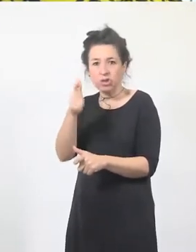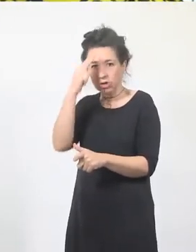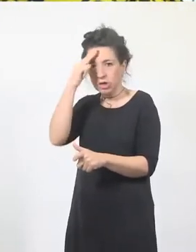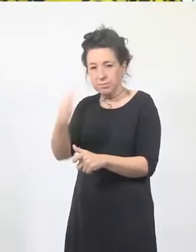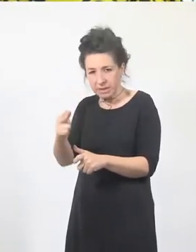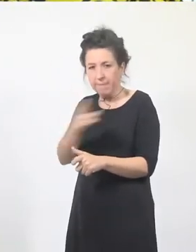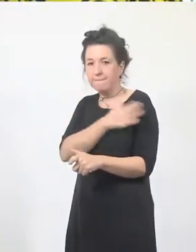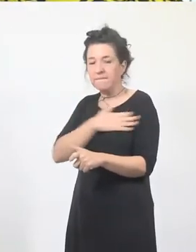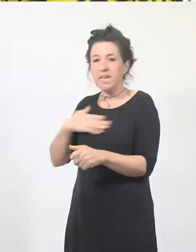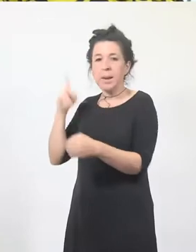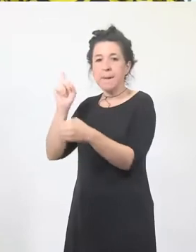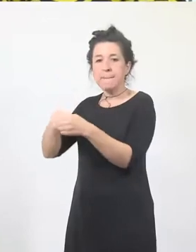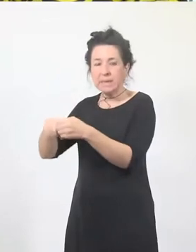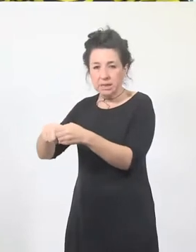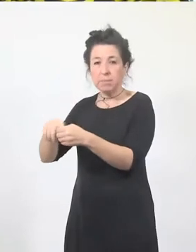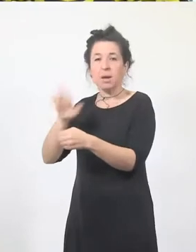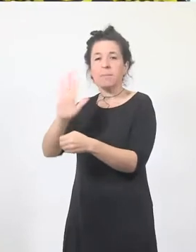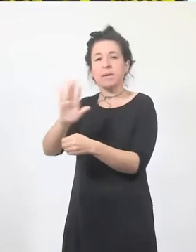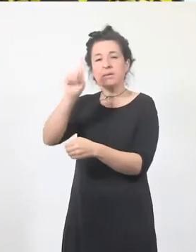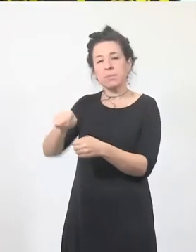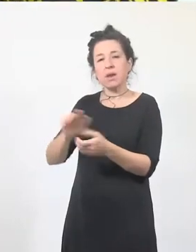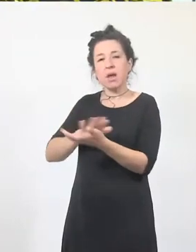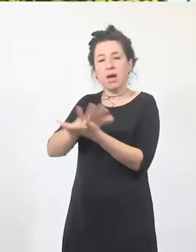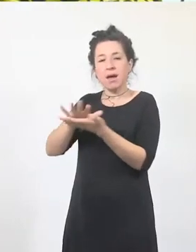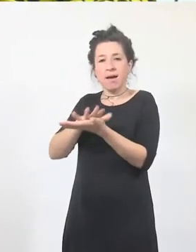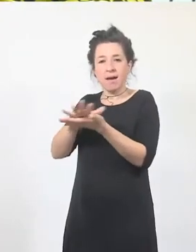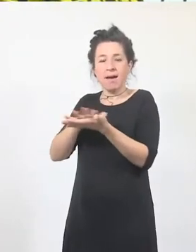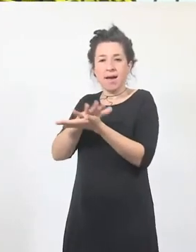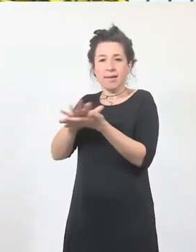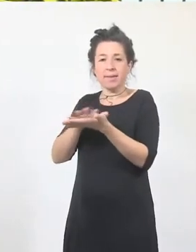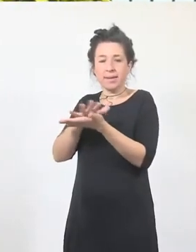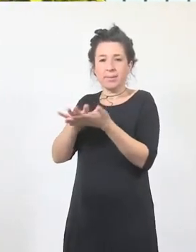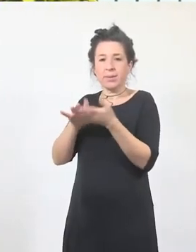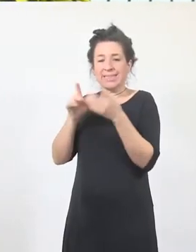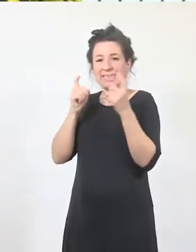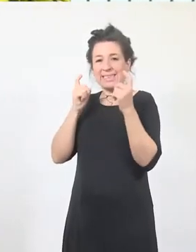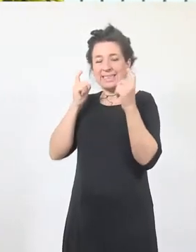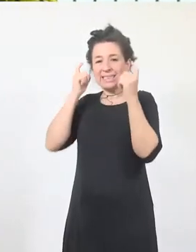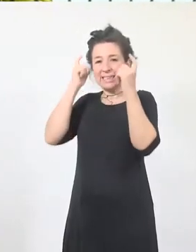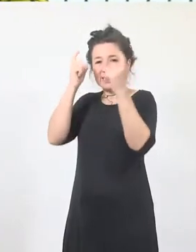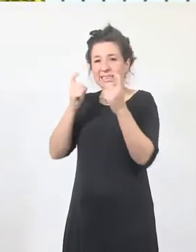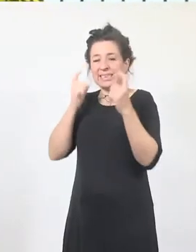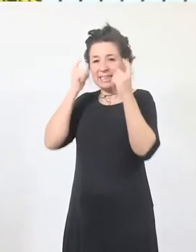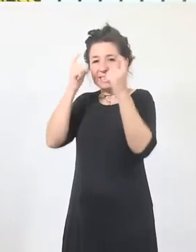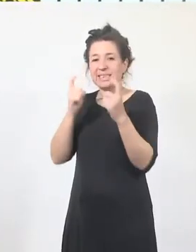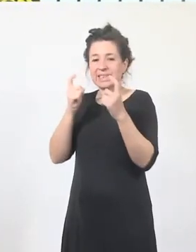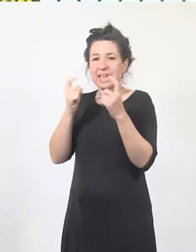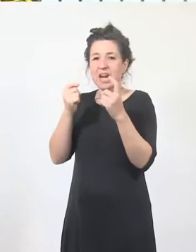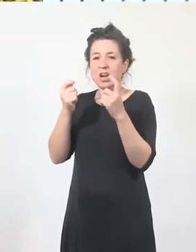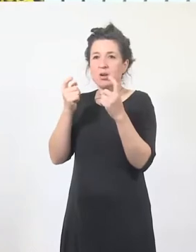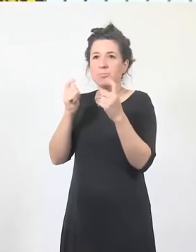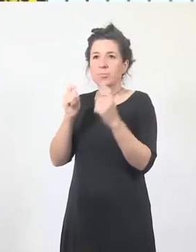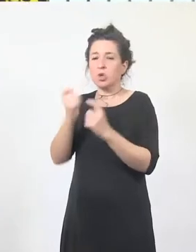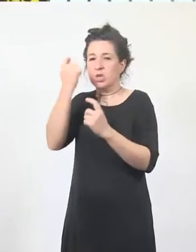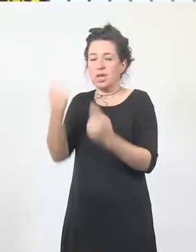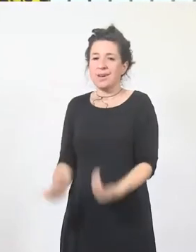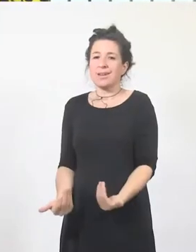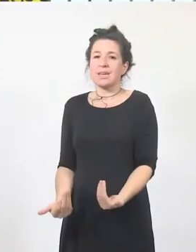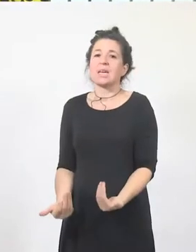participar, pero también estamos hablando de también intentar conseguir